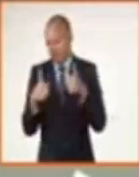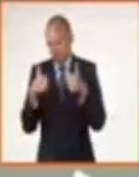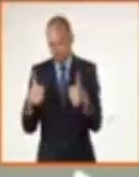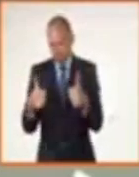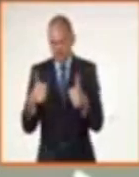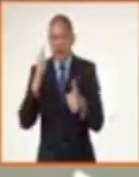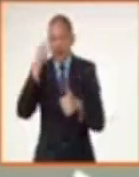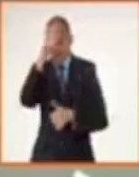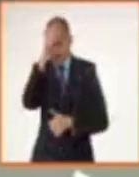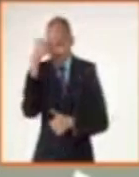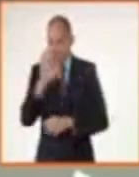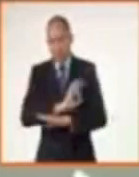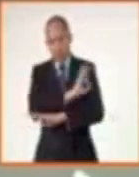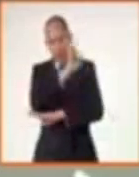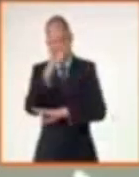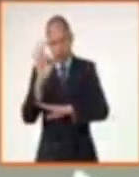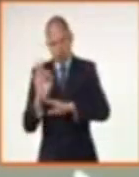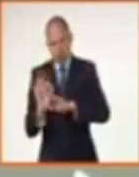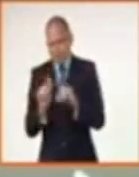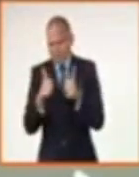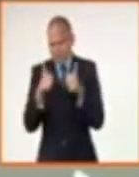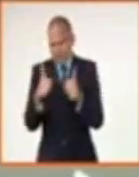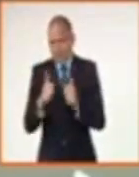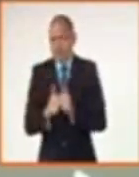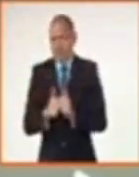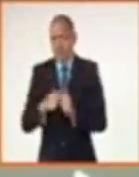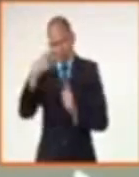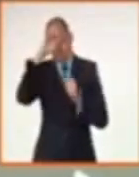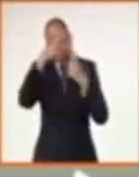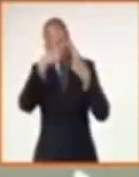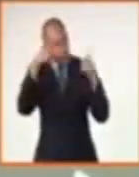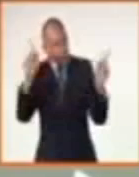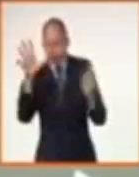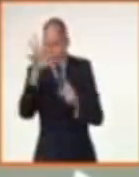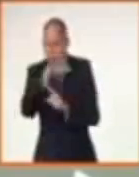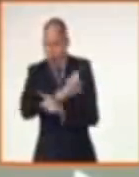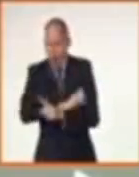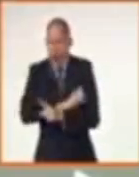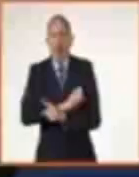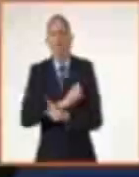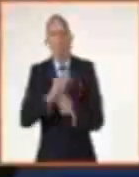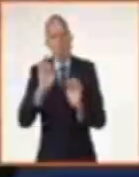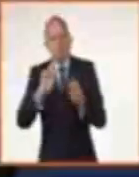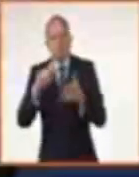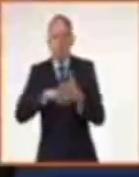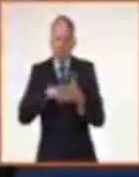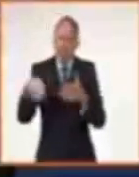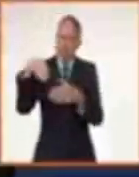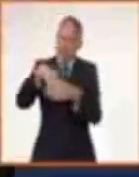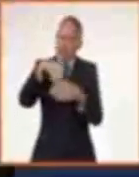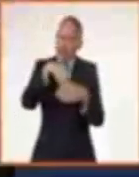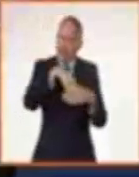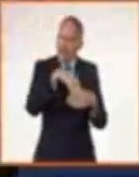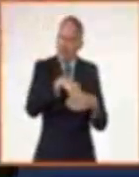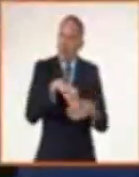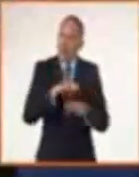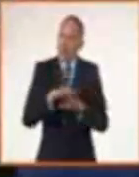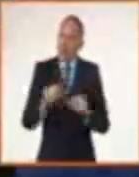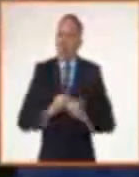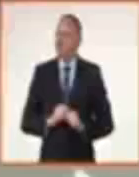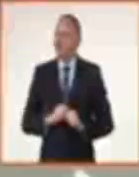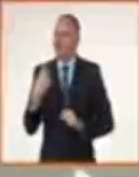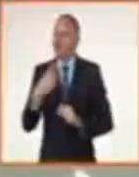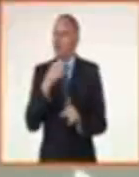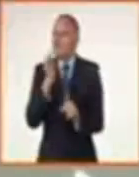electoral para la elección de nuestros representantes en la Asamblea Nacional del Poder Popular. Iniciamos el proceso con